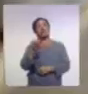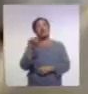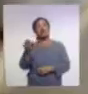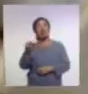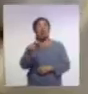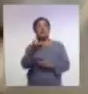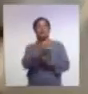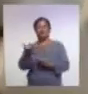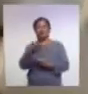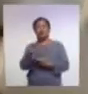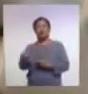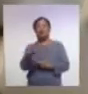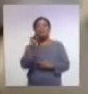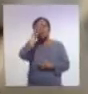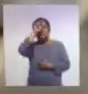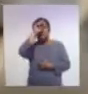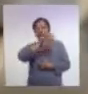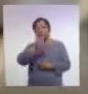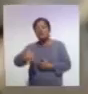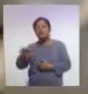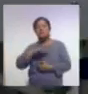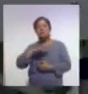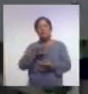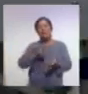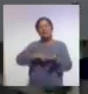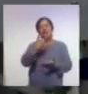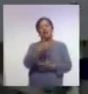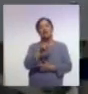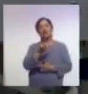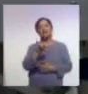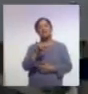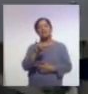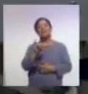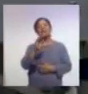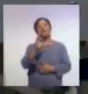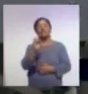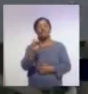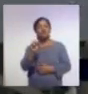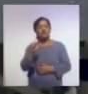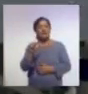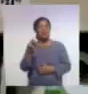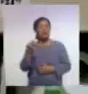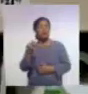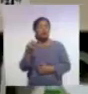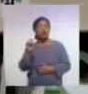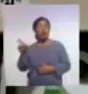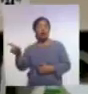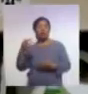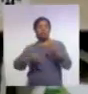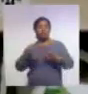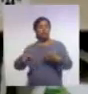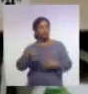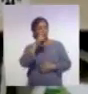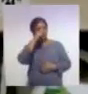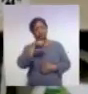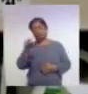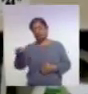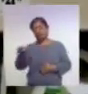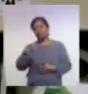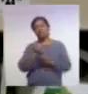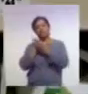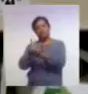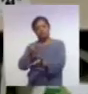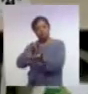herbicida Roundup, que contiene glifosato. En los primeros casos que acudieron a tribunales, los jurados fallaron a favor de aquellos